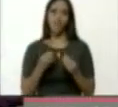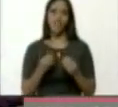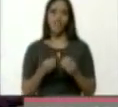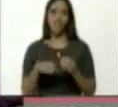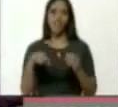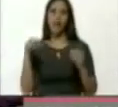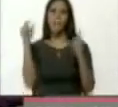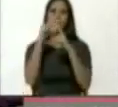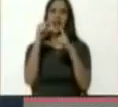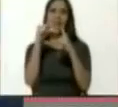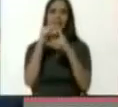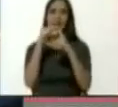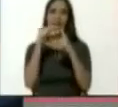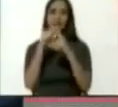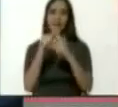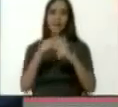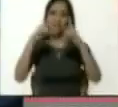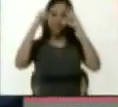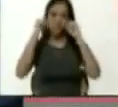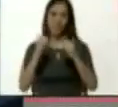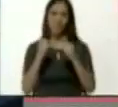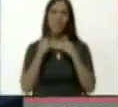mariscal Gervasio de las derrotas?